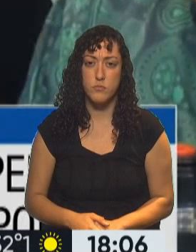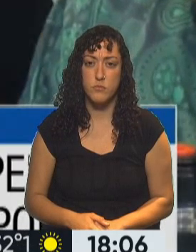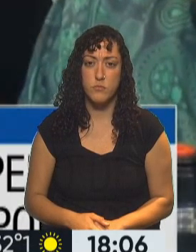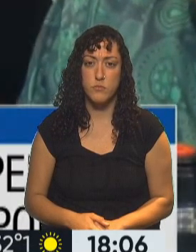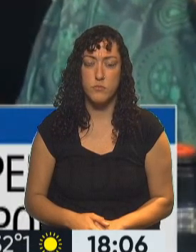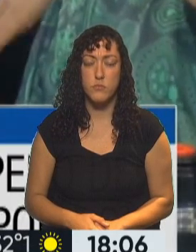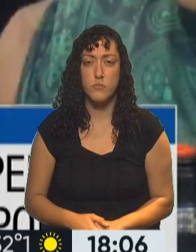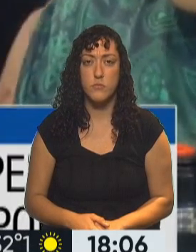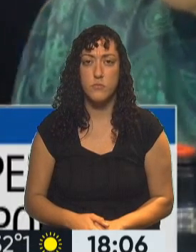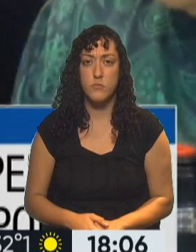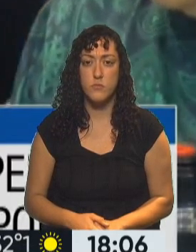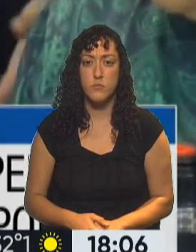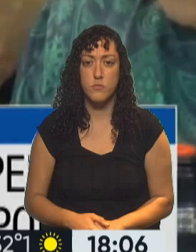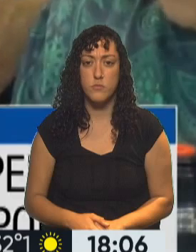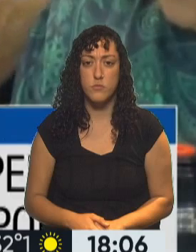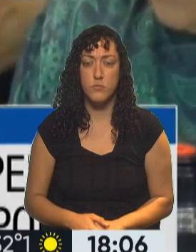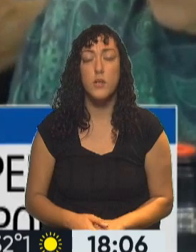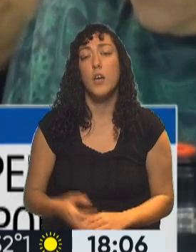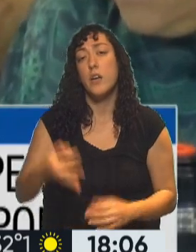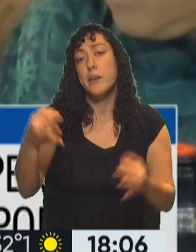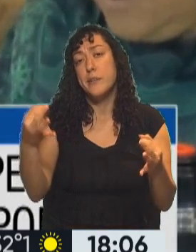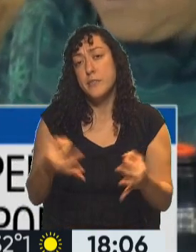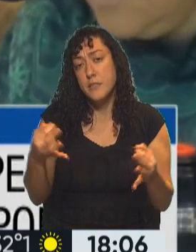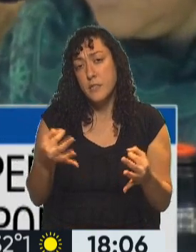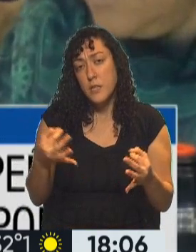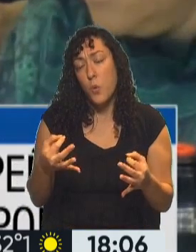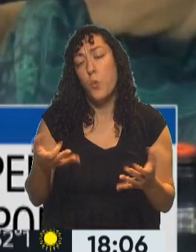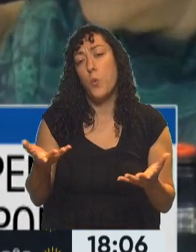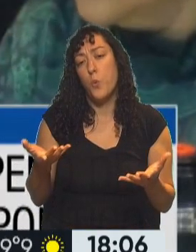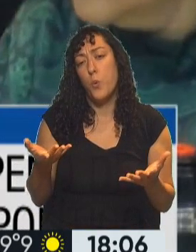A ver, como seguramente nos vamos a chocar con esto